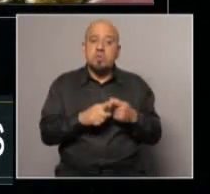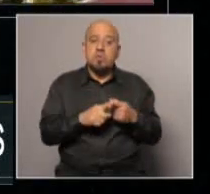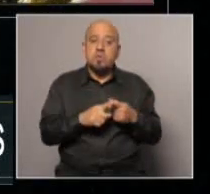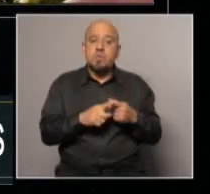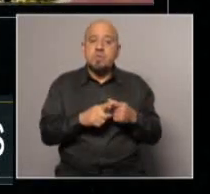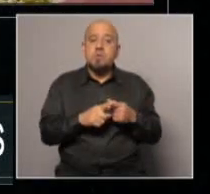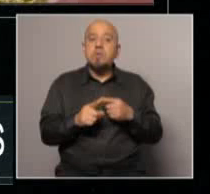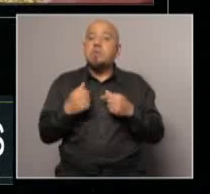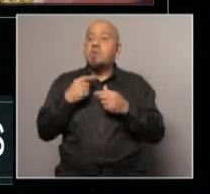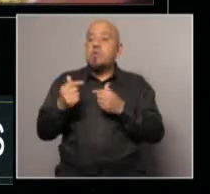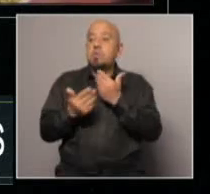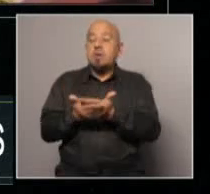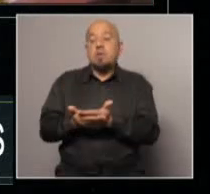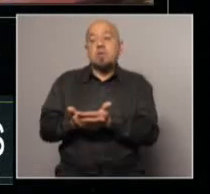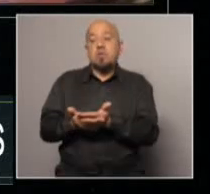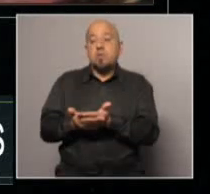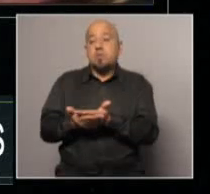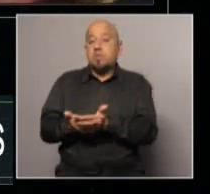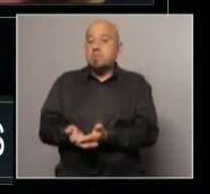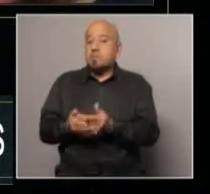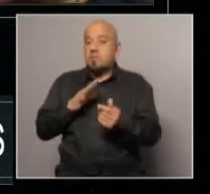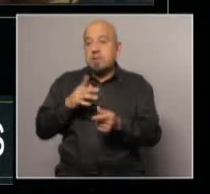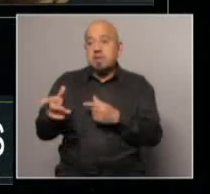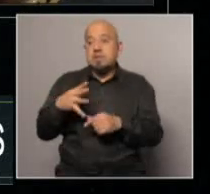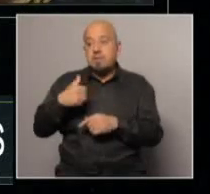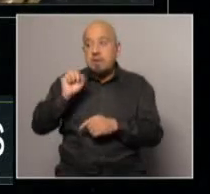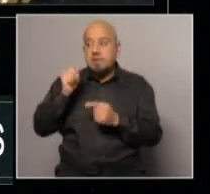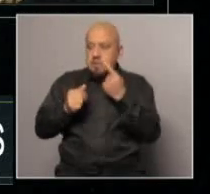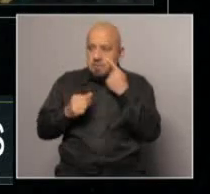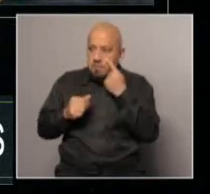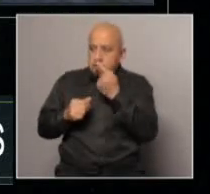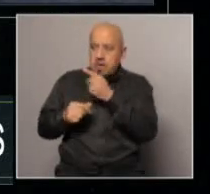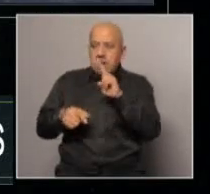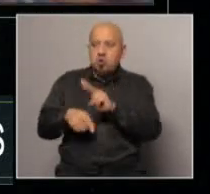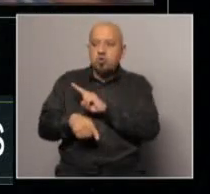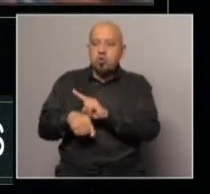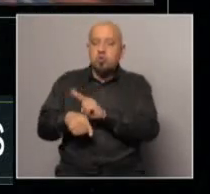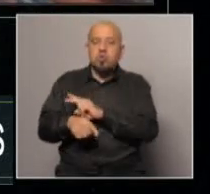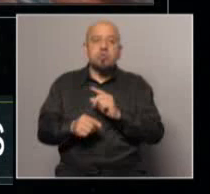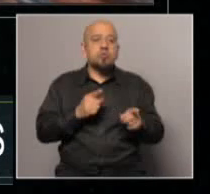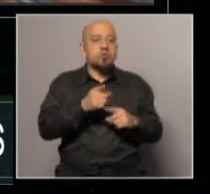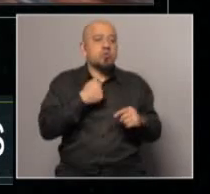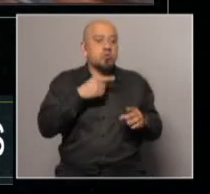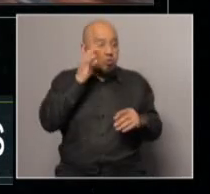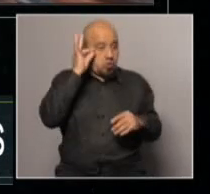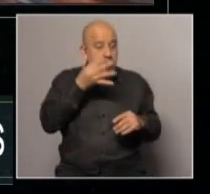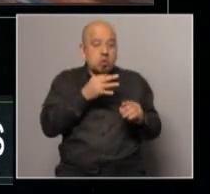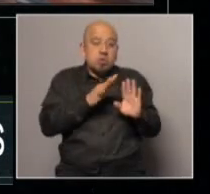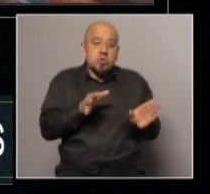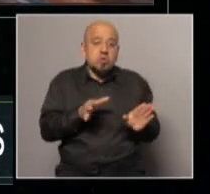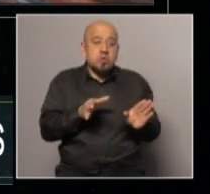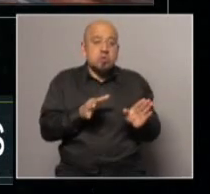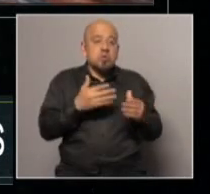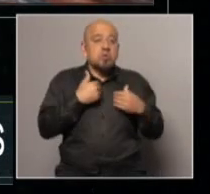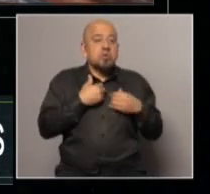por nadie. Planteó, ¿no? Lo planteó pegado a pedir que haya más fiscalización. Bueno, yo no creo eso, a mí no me queda sombra de duda. Yo no quiero